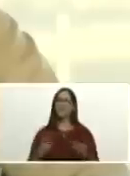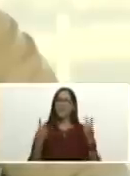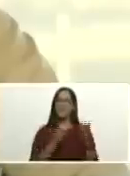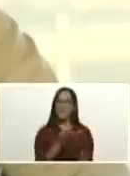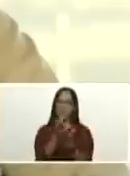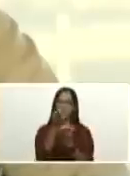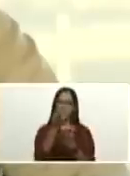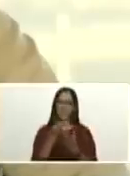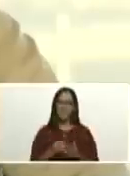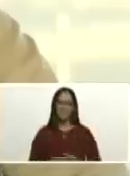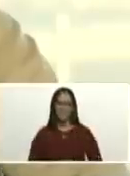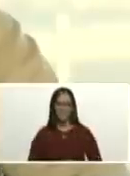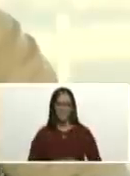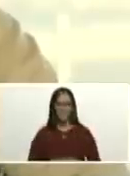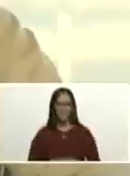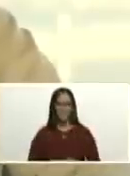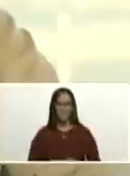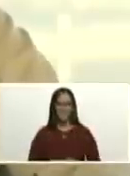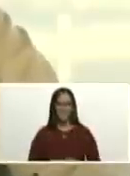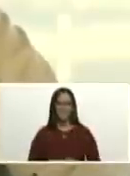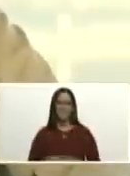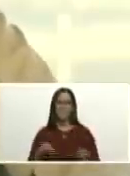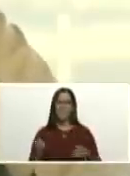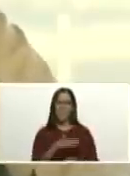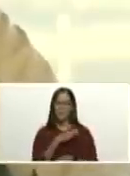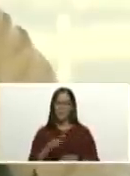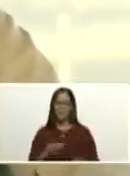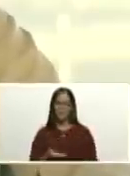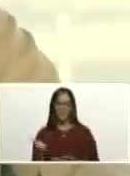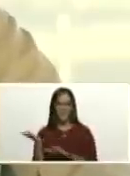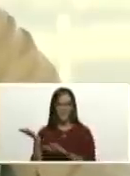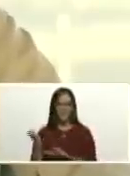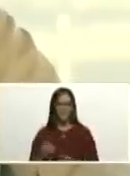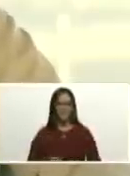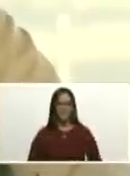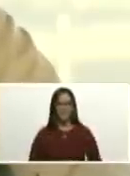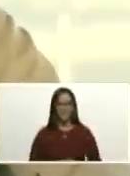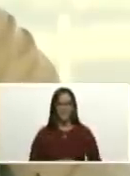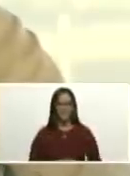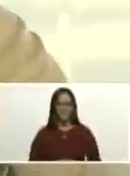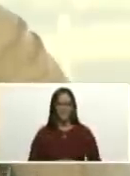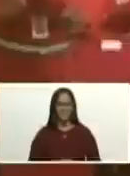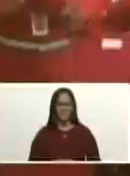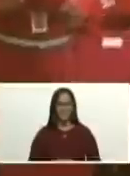victoria siempre! ¡Viva! ¡Música! ¡Arma!